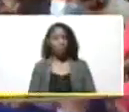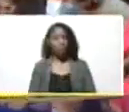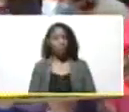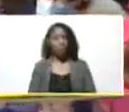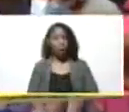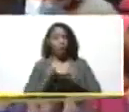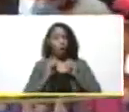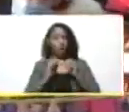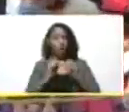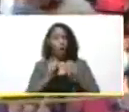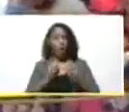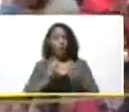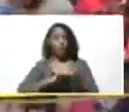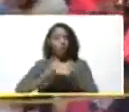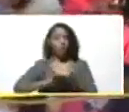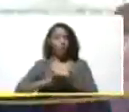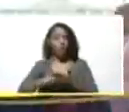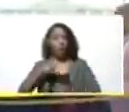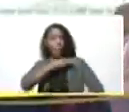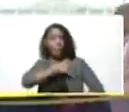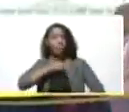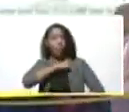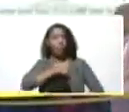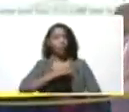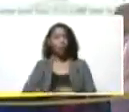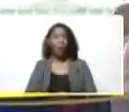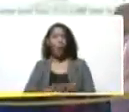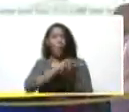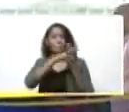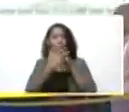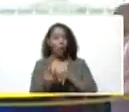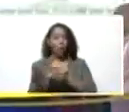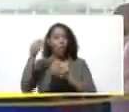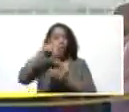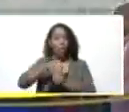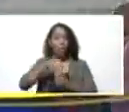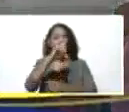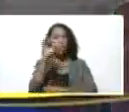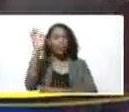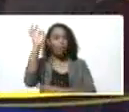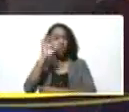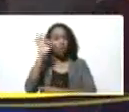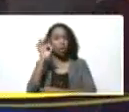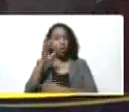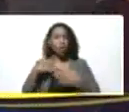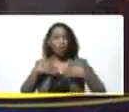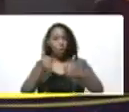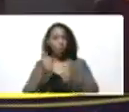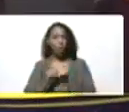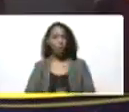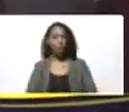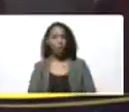Seguir recuperando la misión Barrio Adentro 100% Salud.